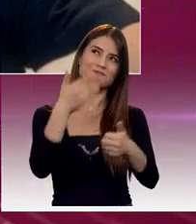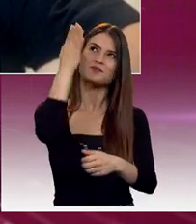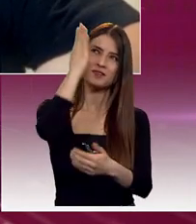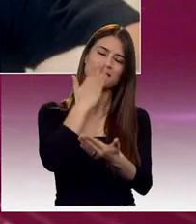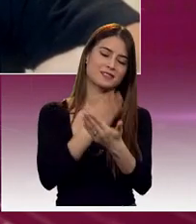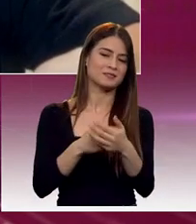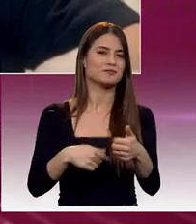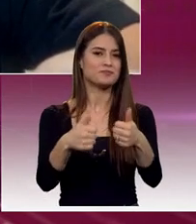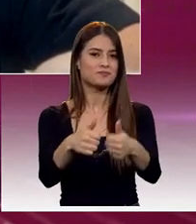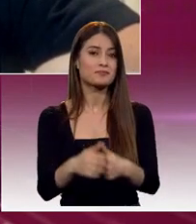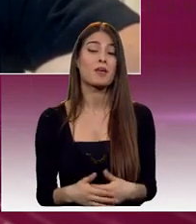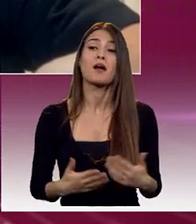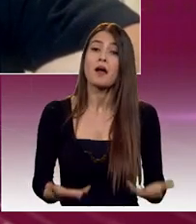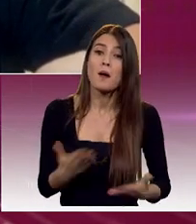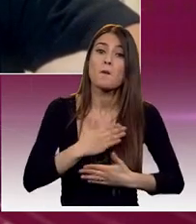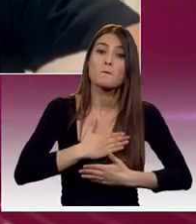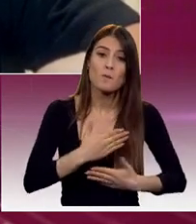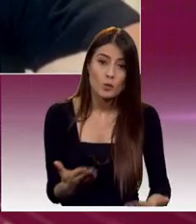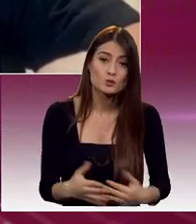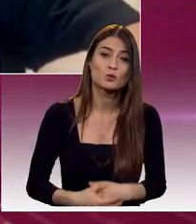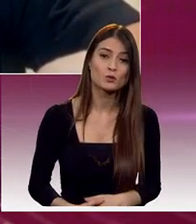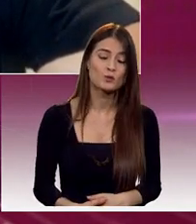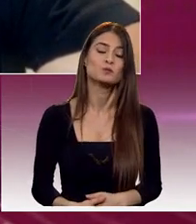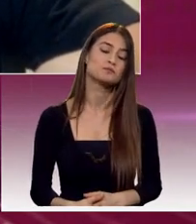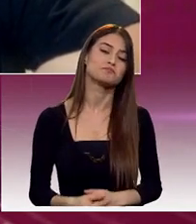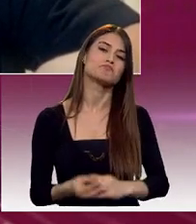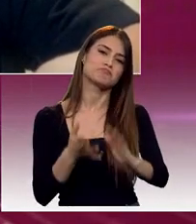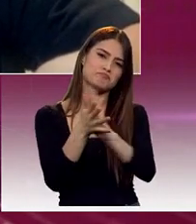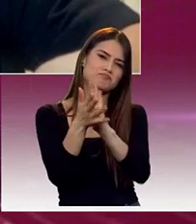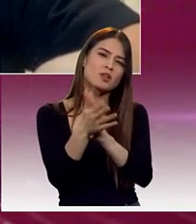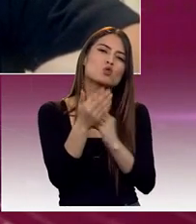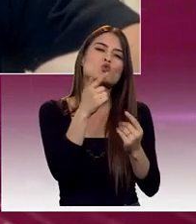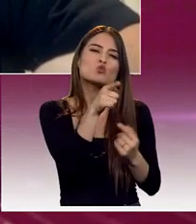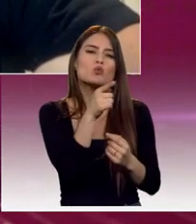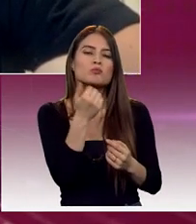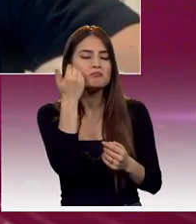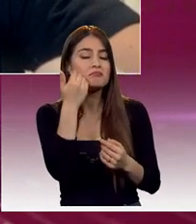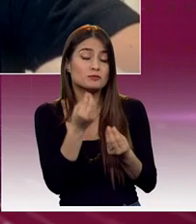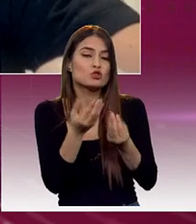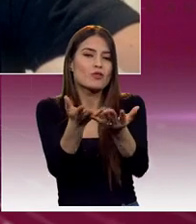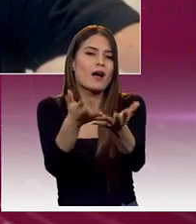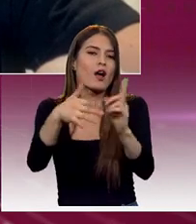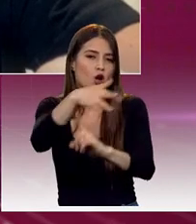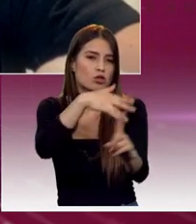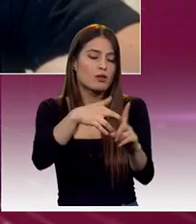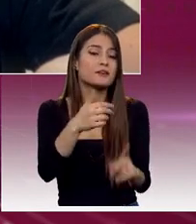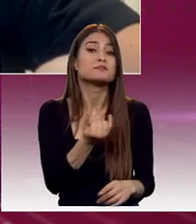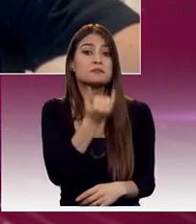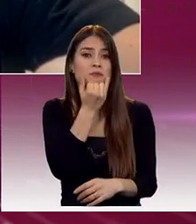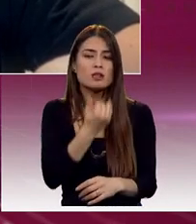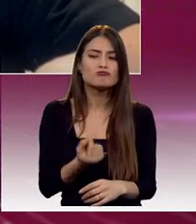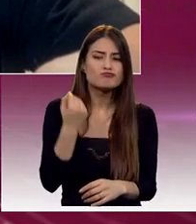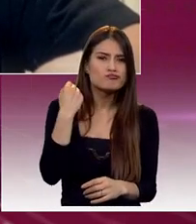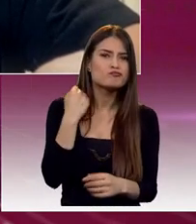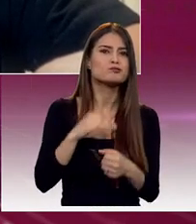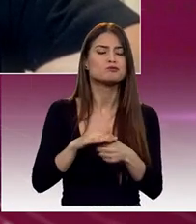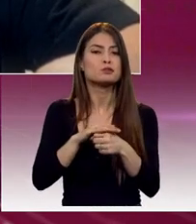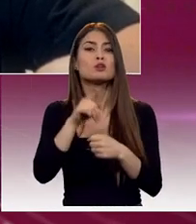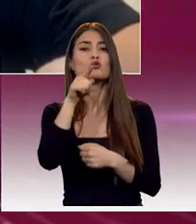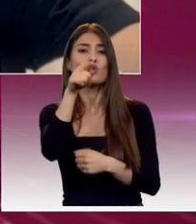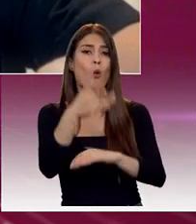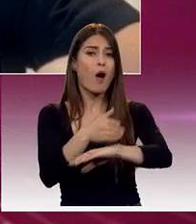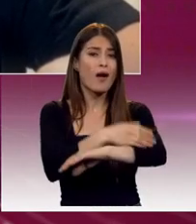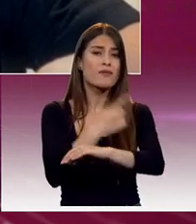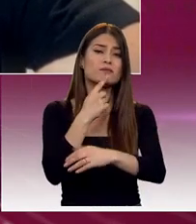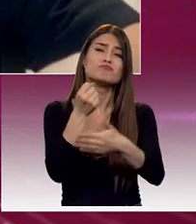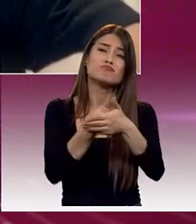qué gusto saludarte y primero para que la gente entre en contexto ha sido noticia en las últimas horas porque estás pidiendo ayuda para regresar